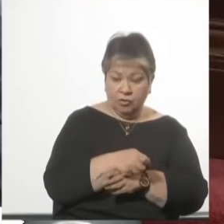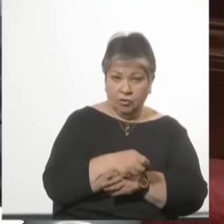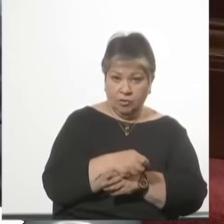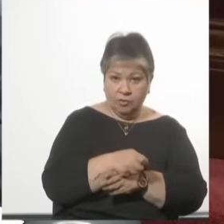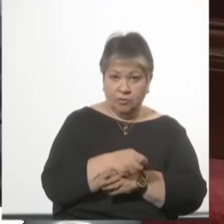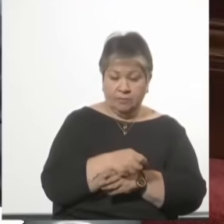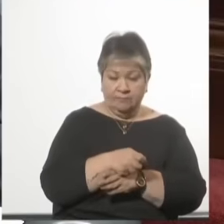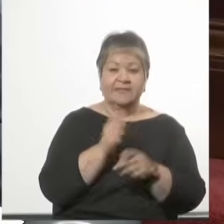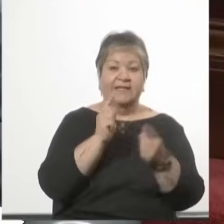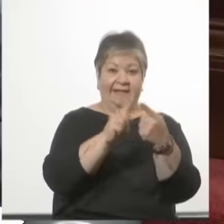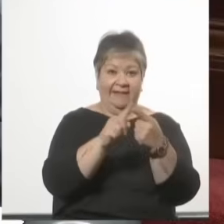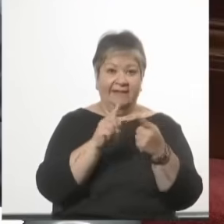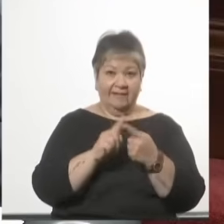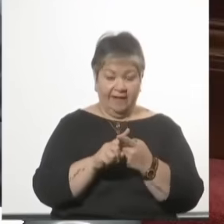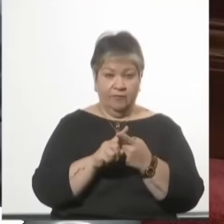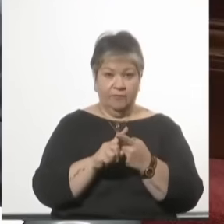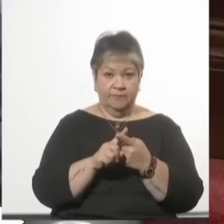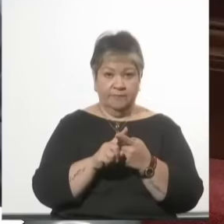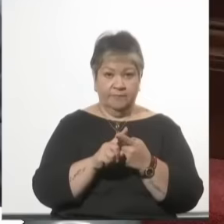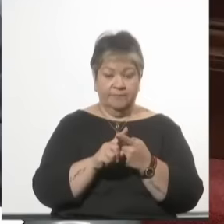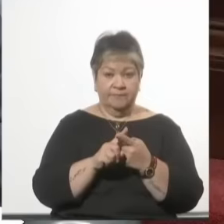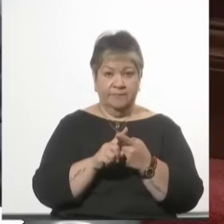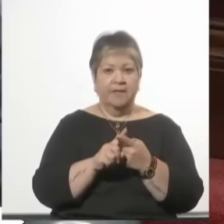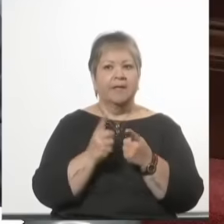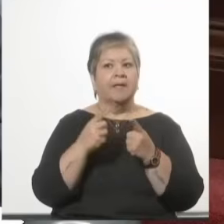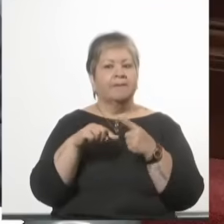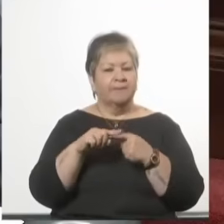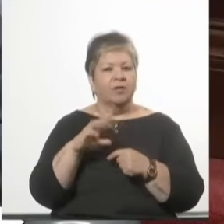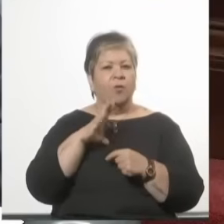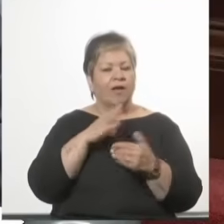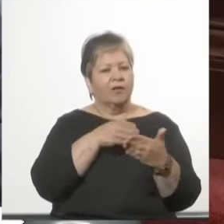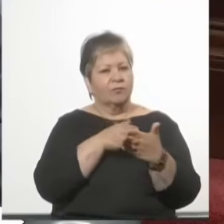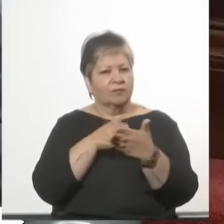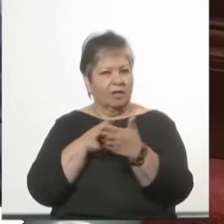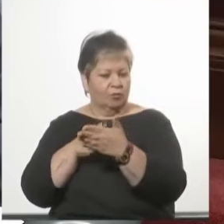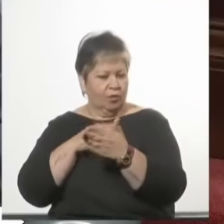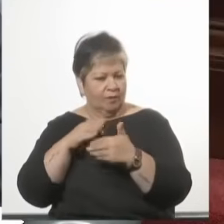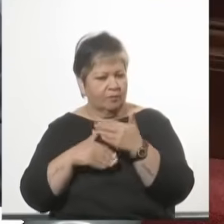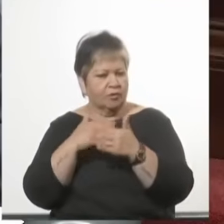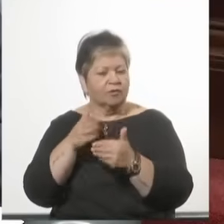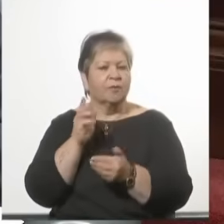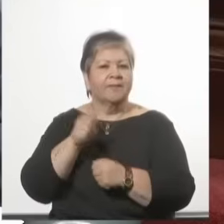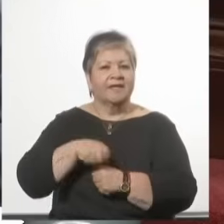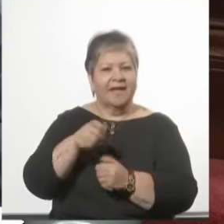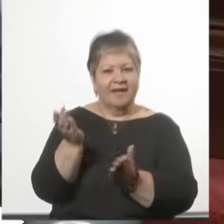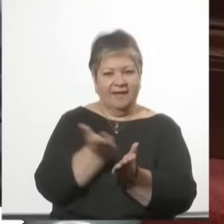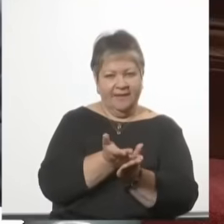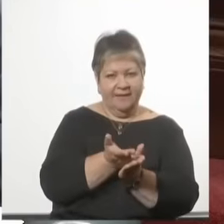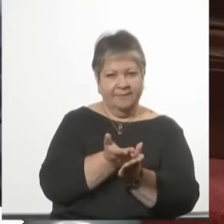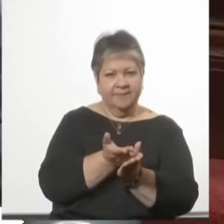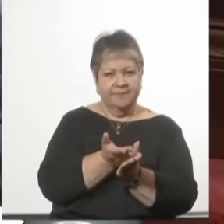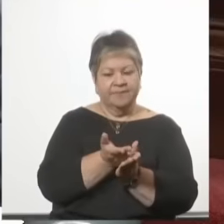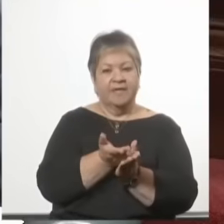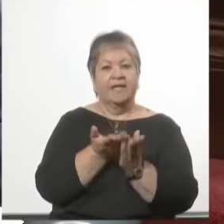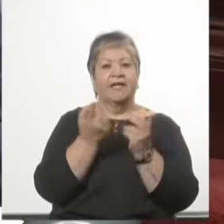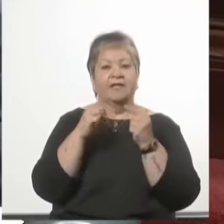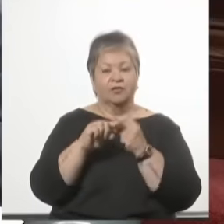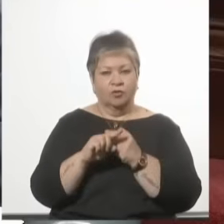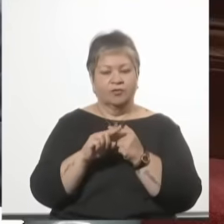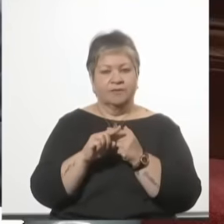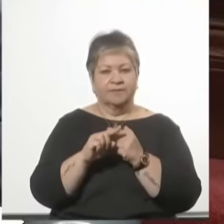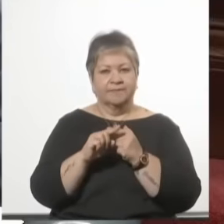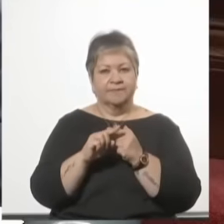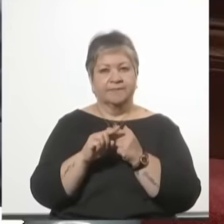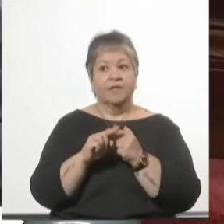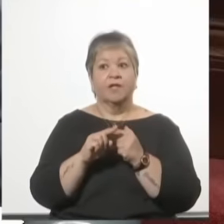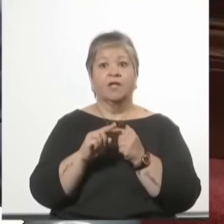del referido tratado, sin perjuicio de otros obstáculos procesales que enfrentaría dicho eventual planteo. En respaldo de esta conclusión, corresponde decir que